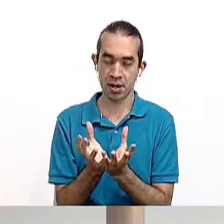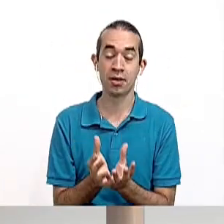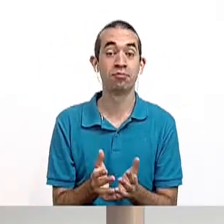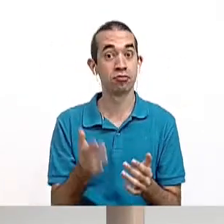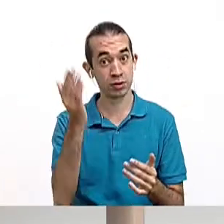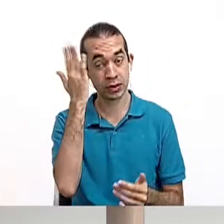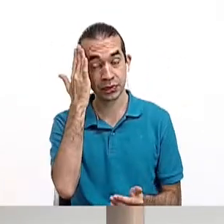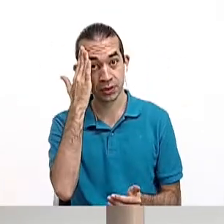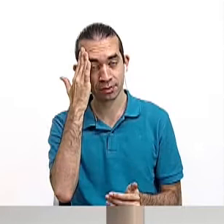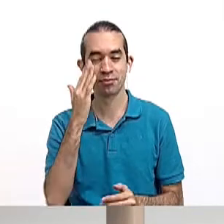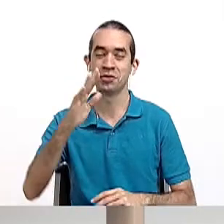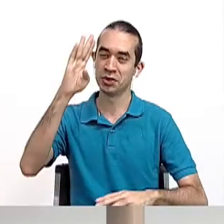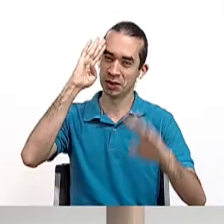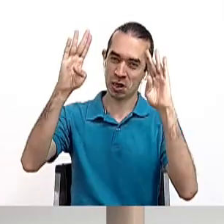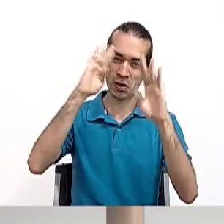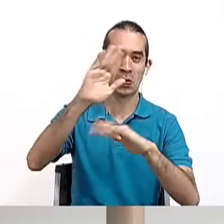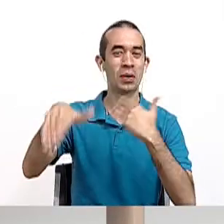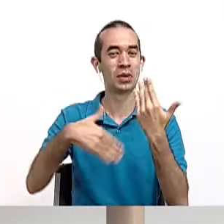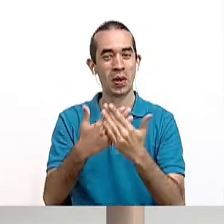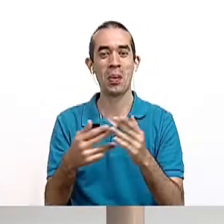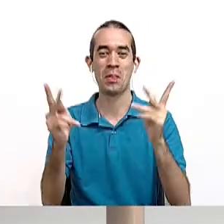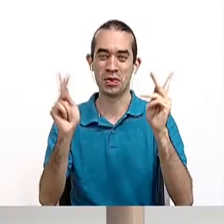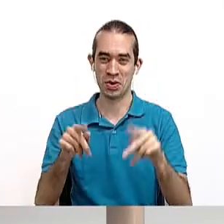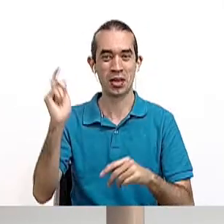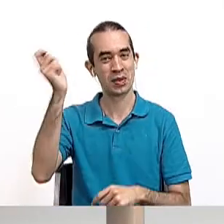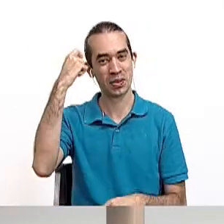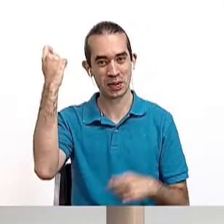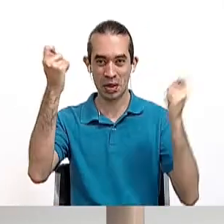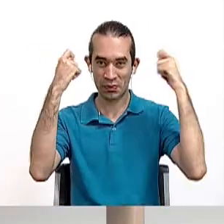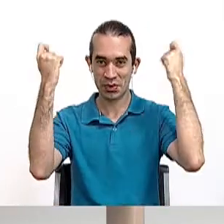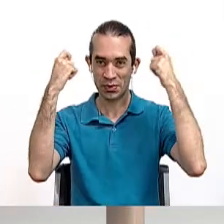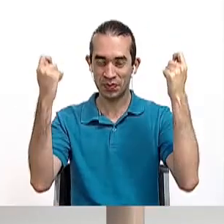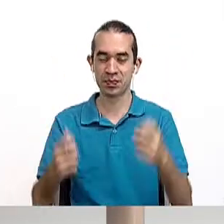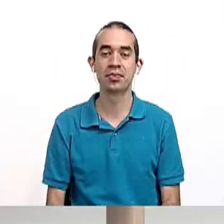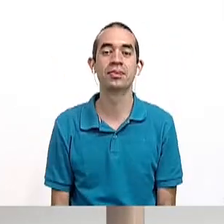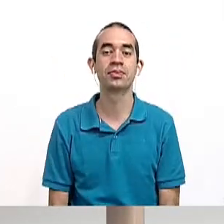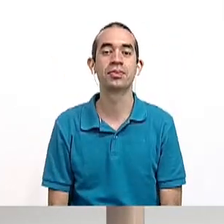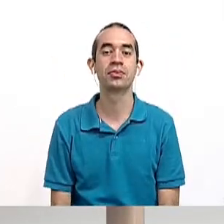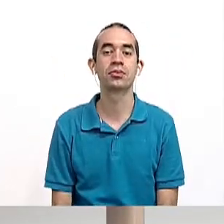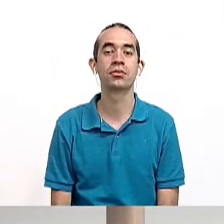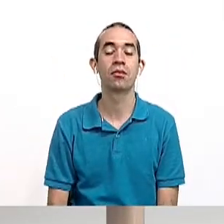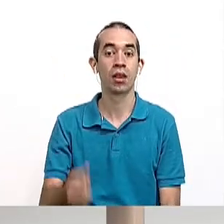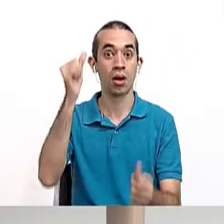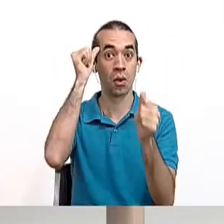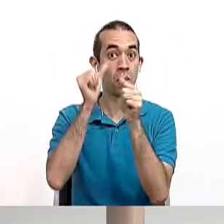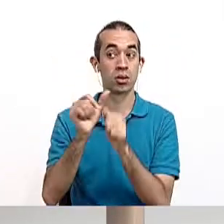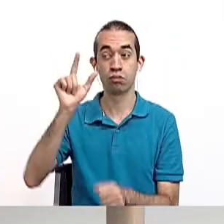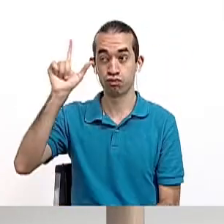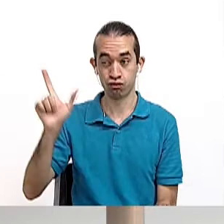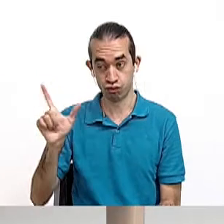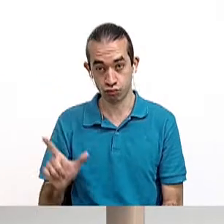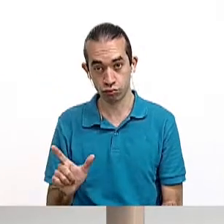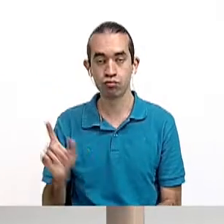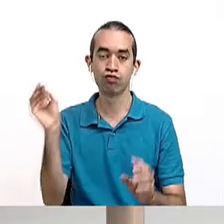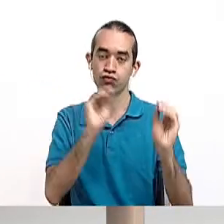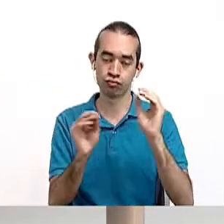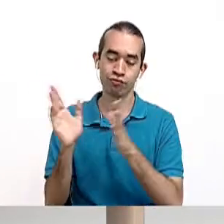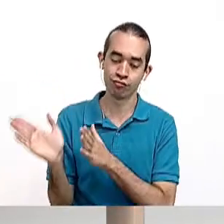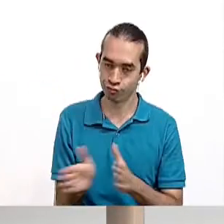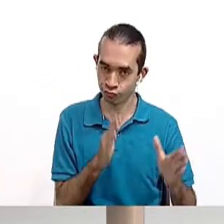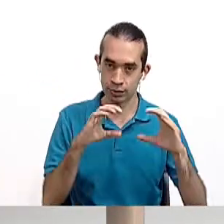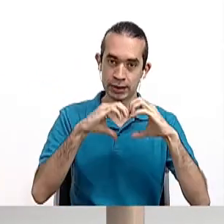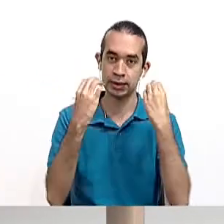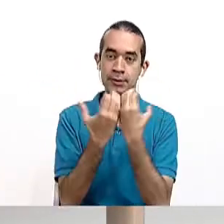celebración. Muy bien, jóvenes, como todos los lunes, vamos a prepararnos para la clase. Recuerden que siempre es importante esta